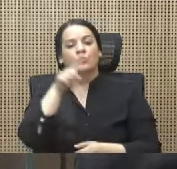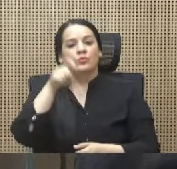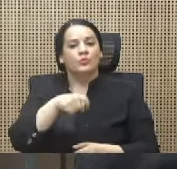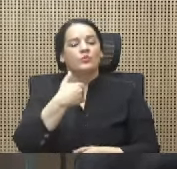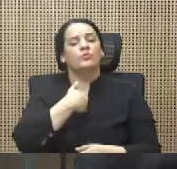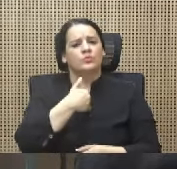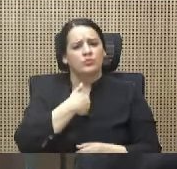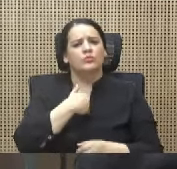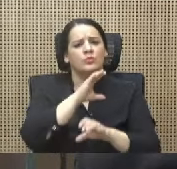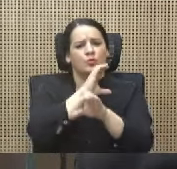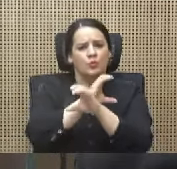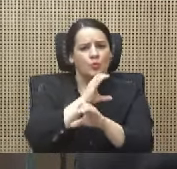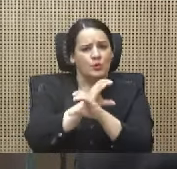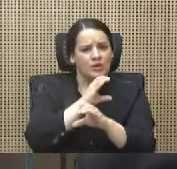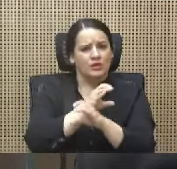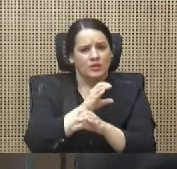tener